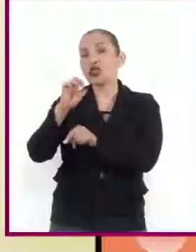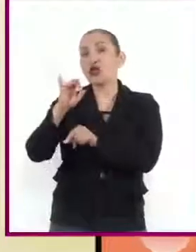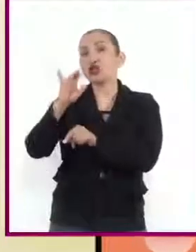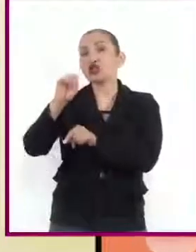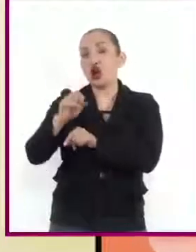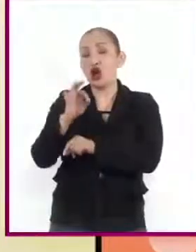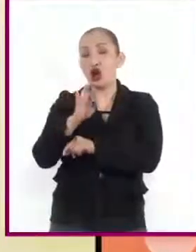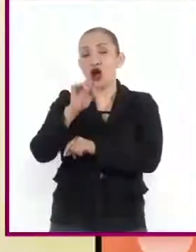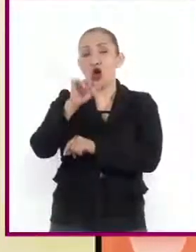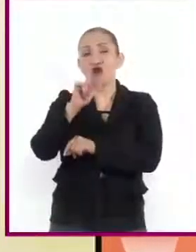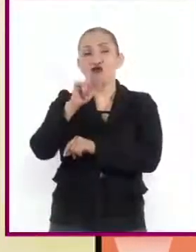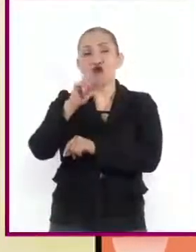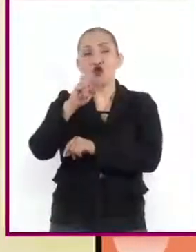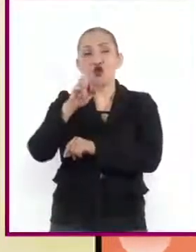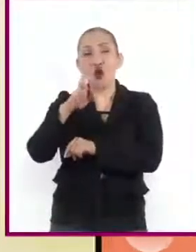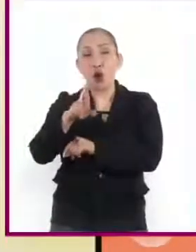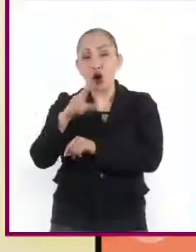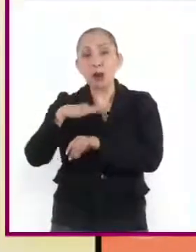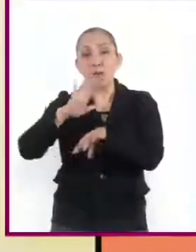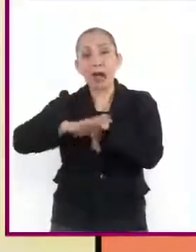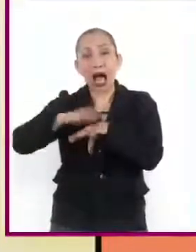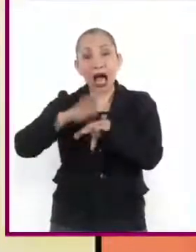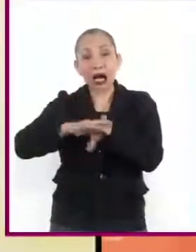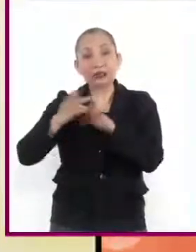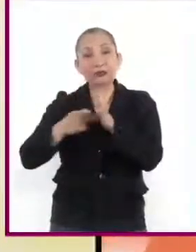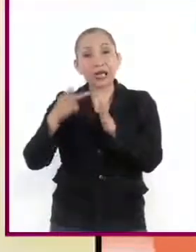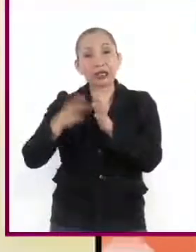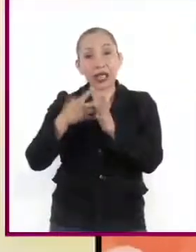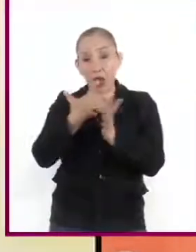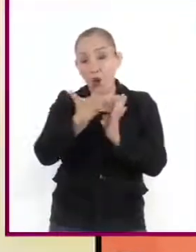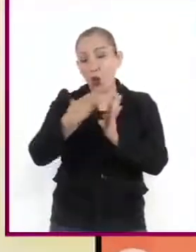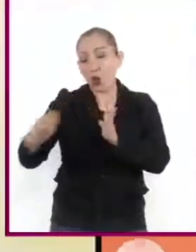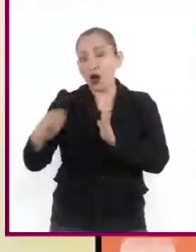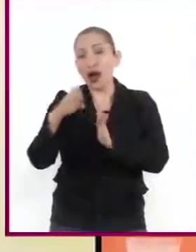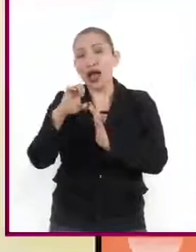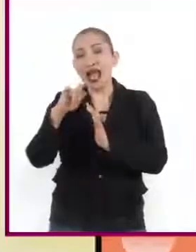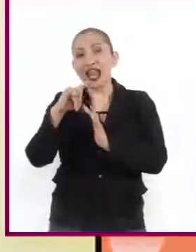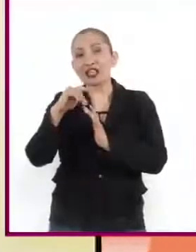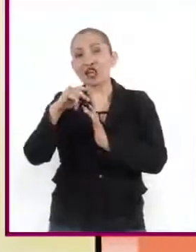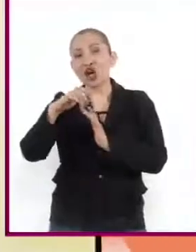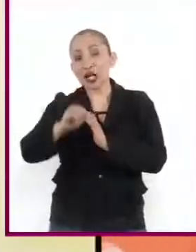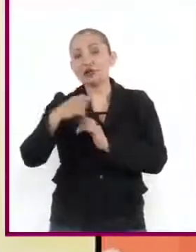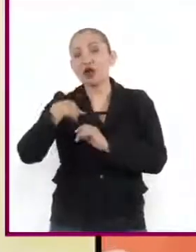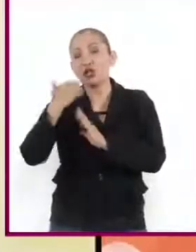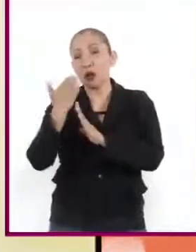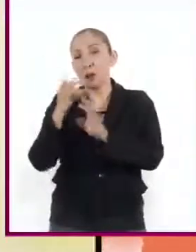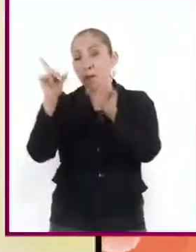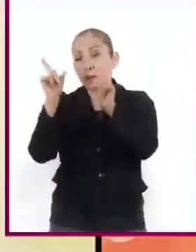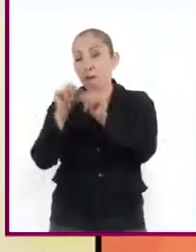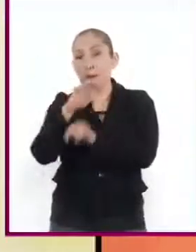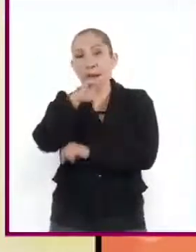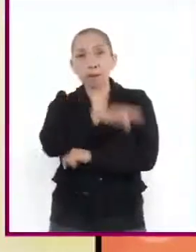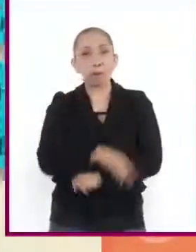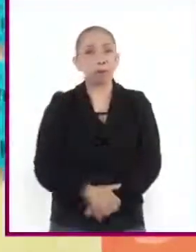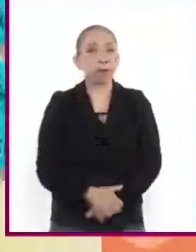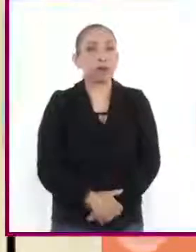flúor, por su parte, es el elemento con mayor tendencia a ganar electrones. Por ello, se reduce con mayor